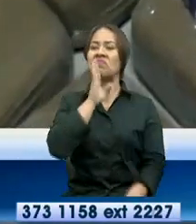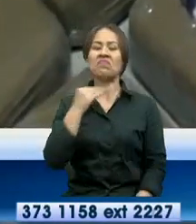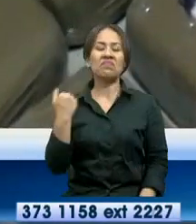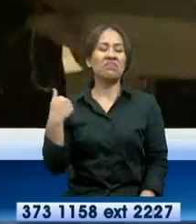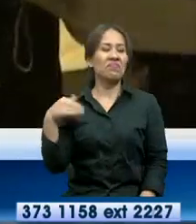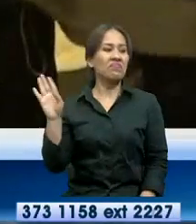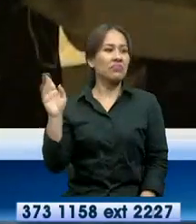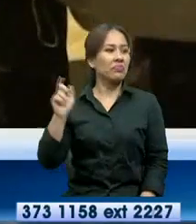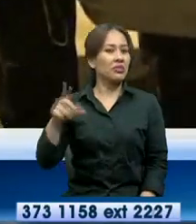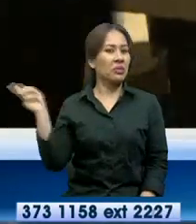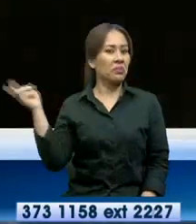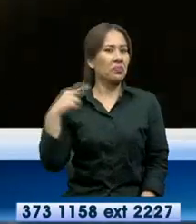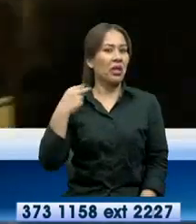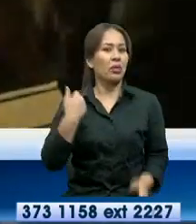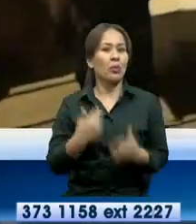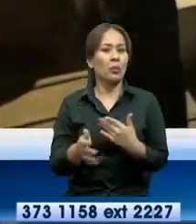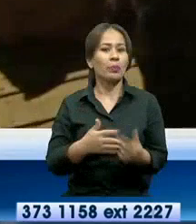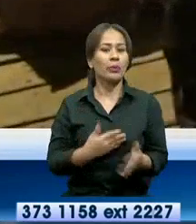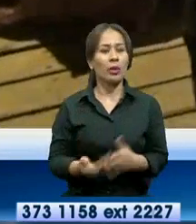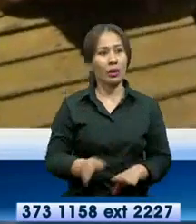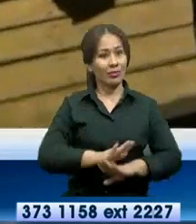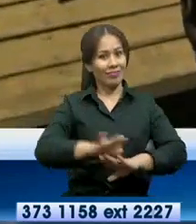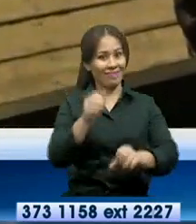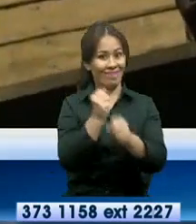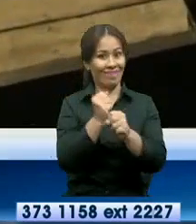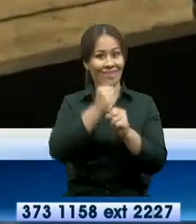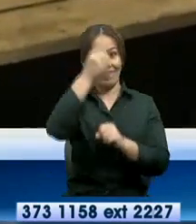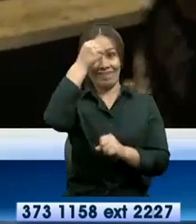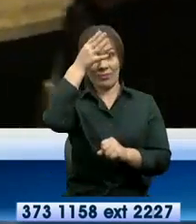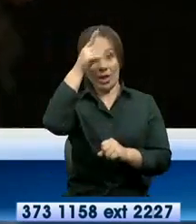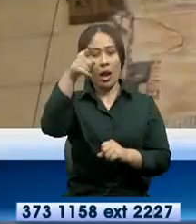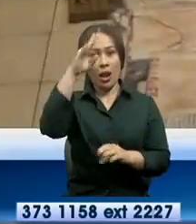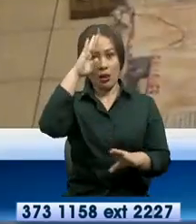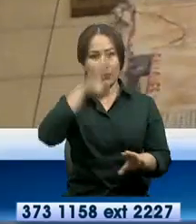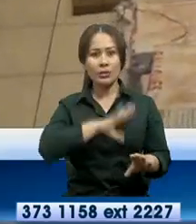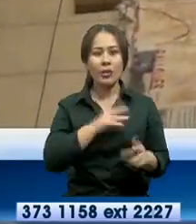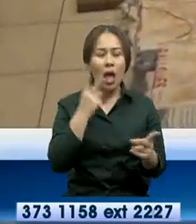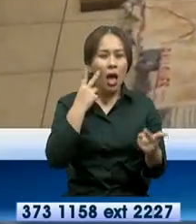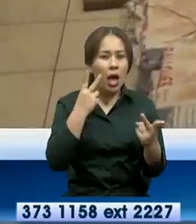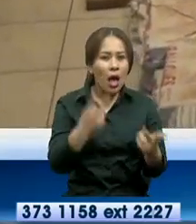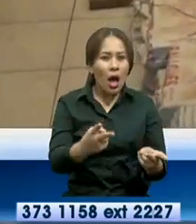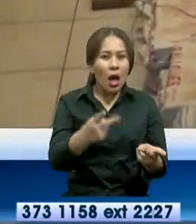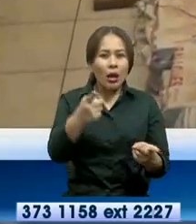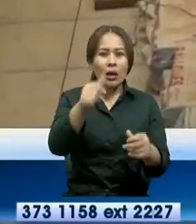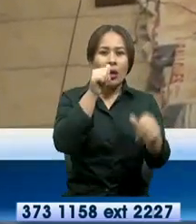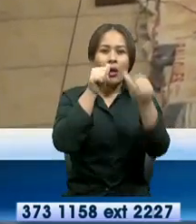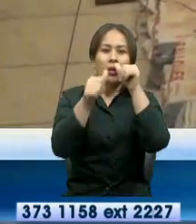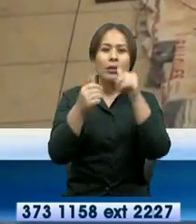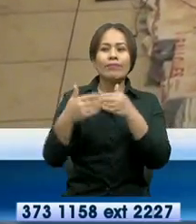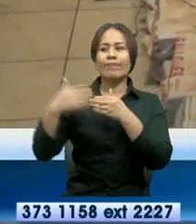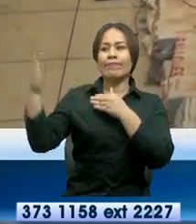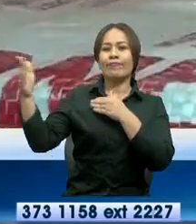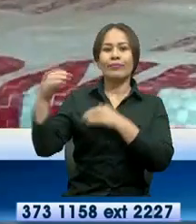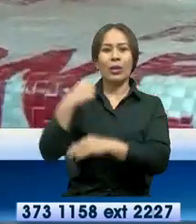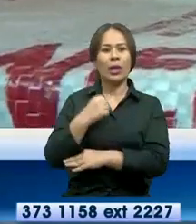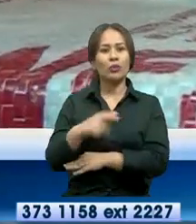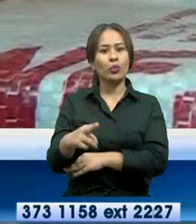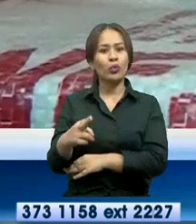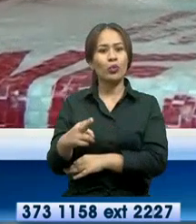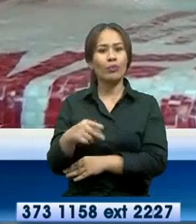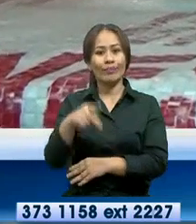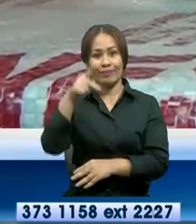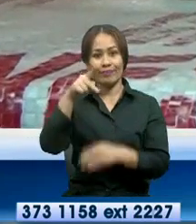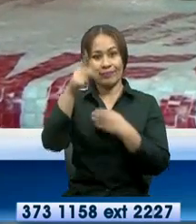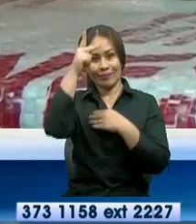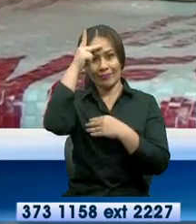la ciudadanía. Mediante labores de inteligencia, los agentes lograron determinar que la droga provenía desde el vecino país del sur y